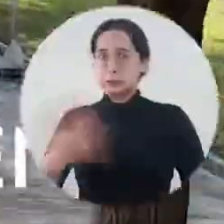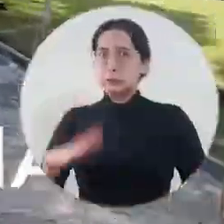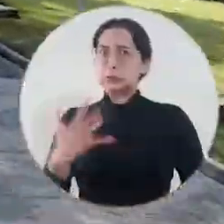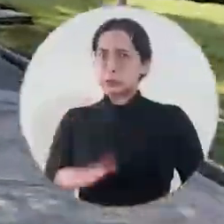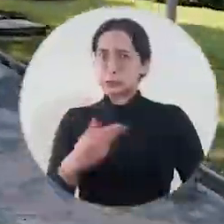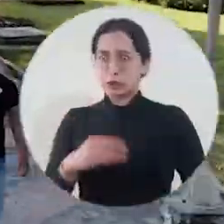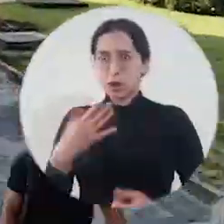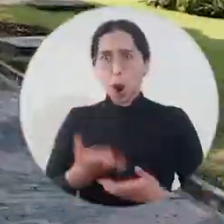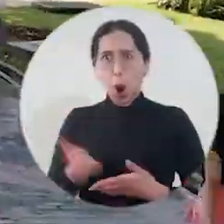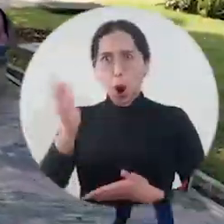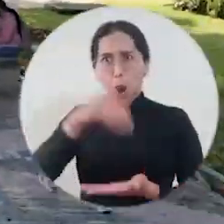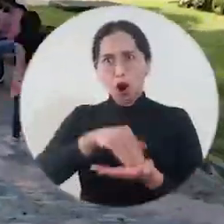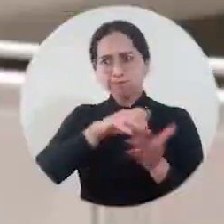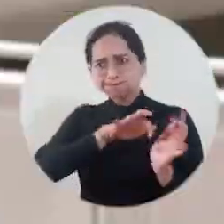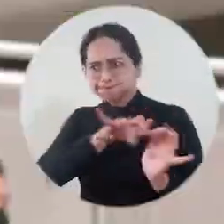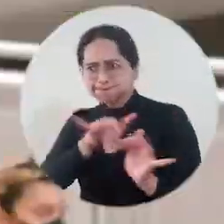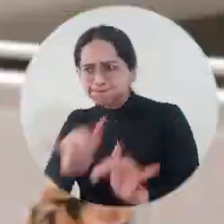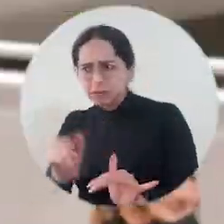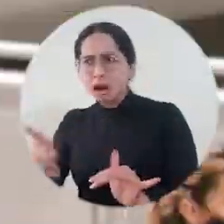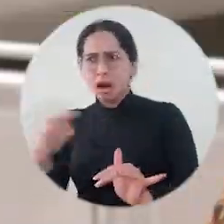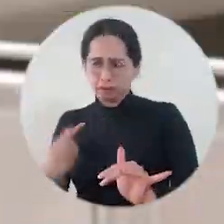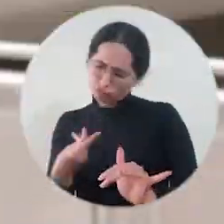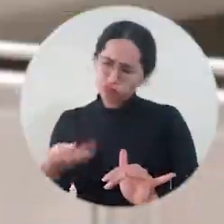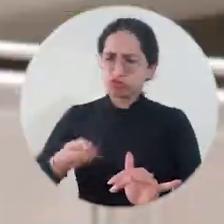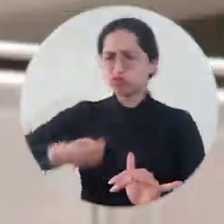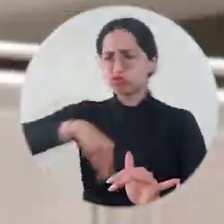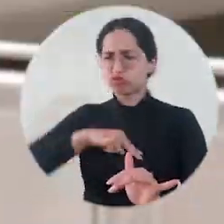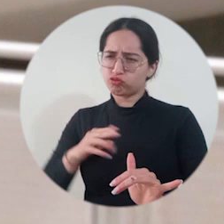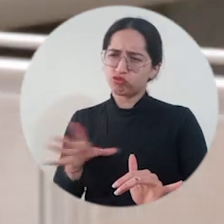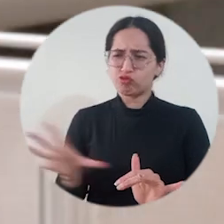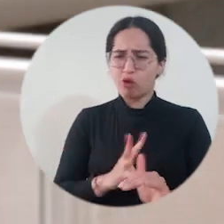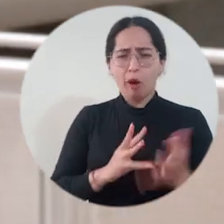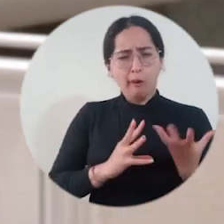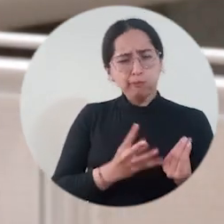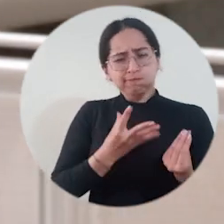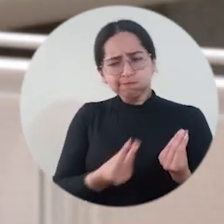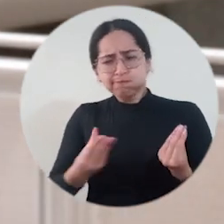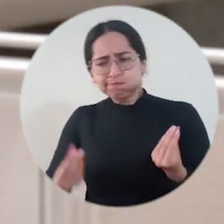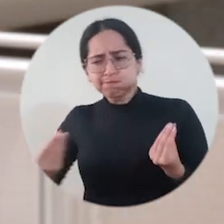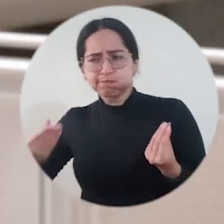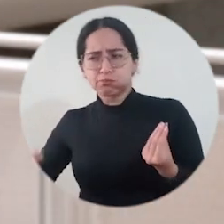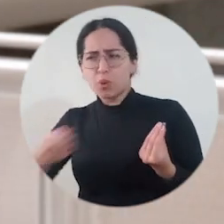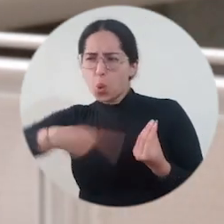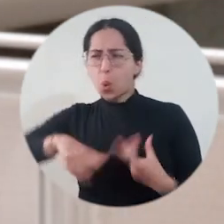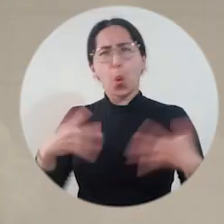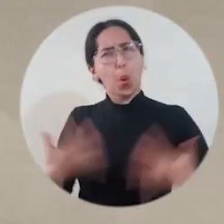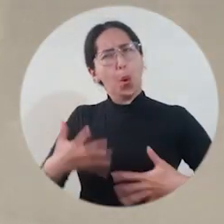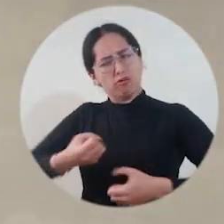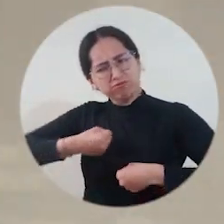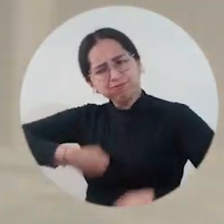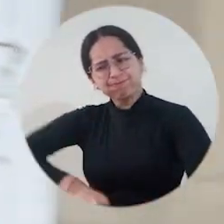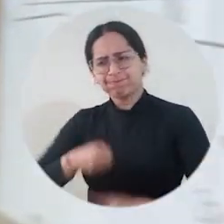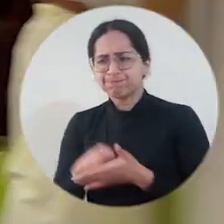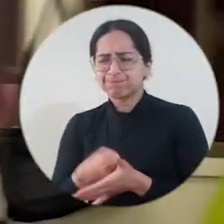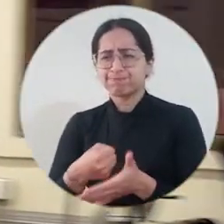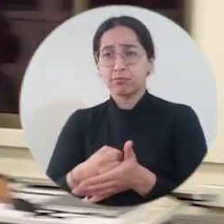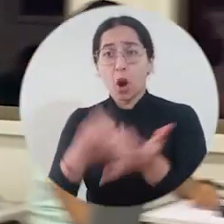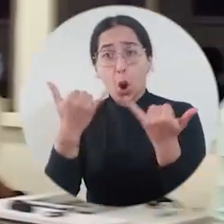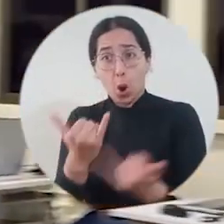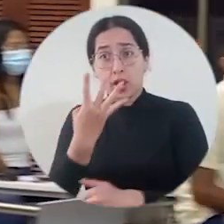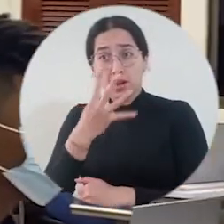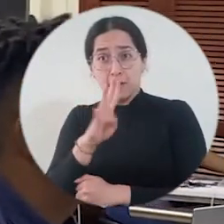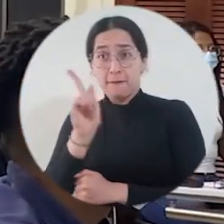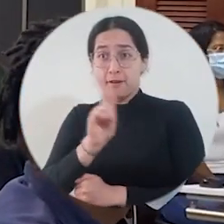Realmente ha sido un esfuerzo muy grande que hemos hecho todas las unidades de la universidad para garantizar que nuestros estudiantes puedan volver